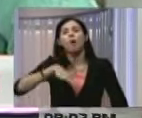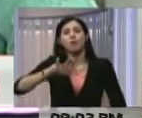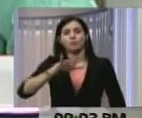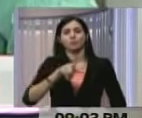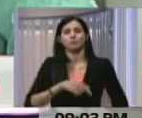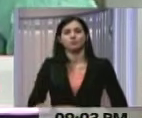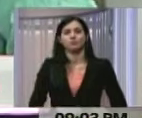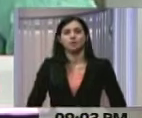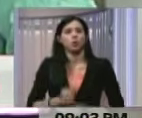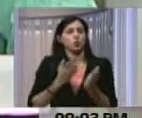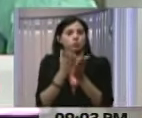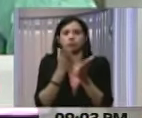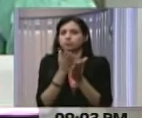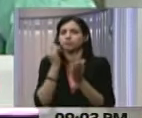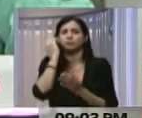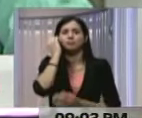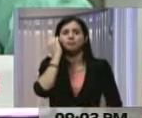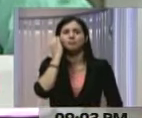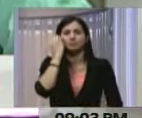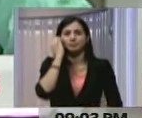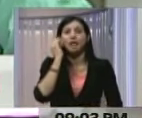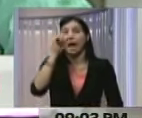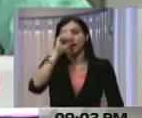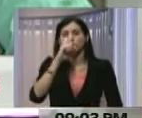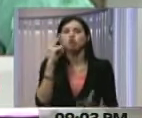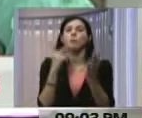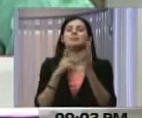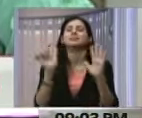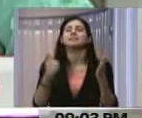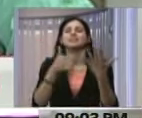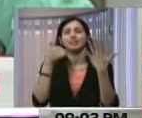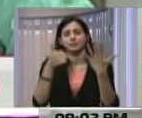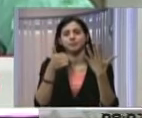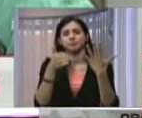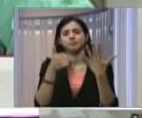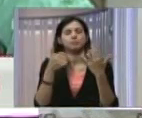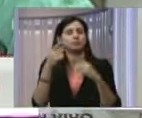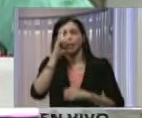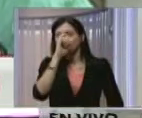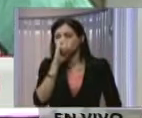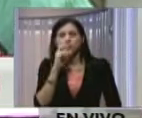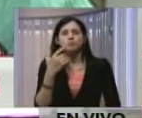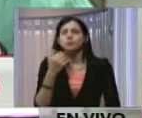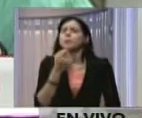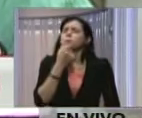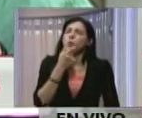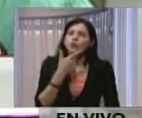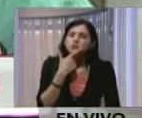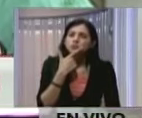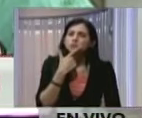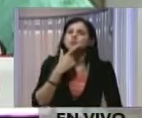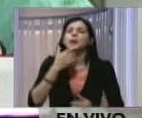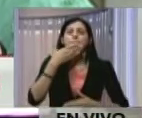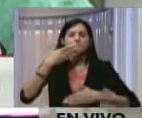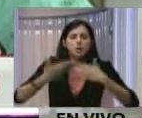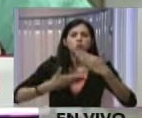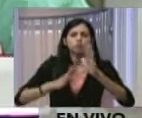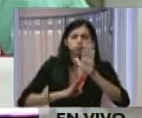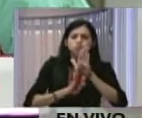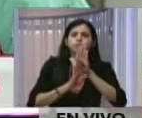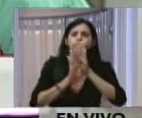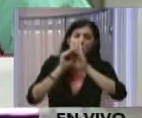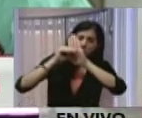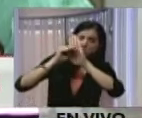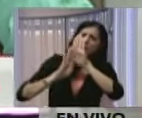y de allí seguir transitando este año 2016, que va a ser un año bonito de recuperación, de